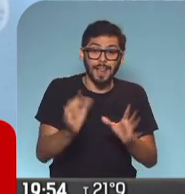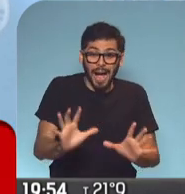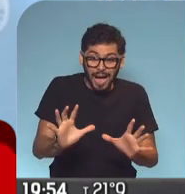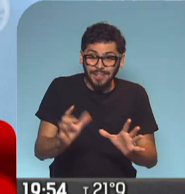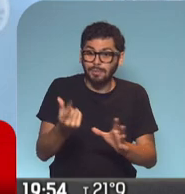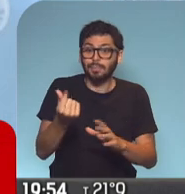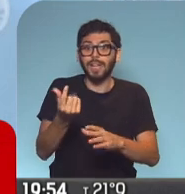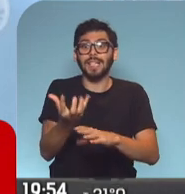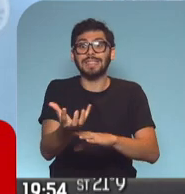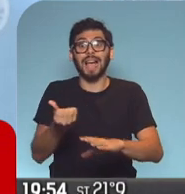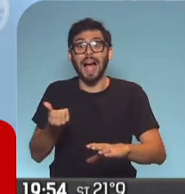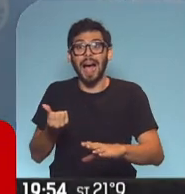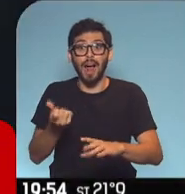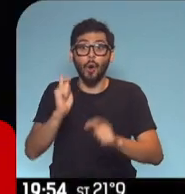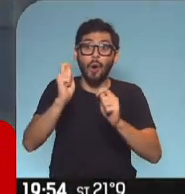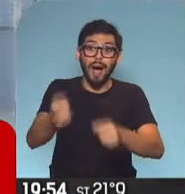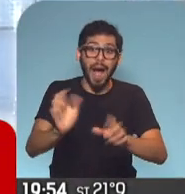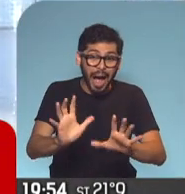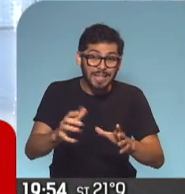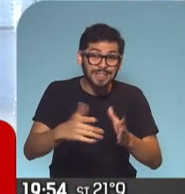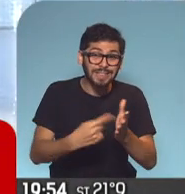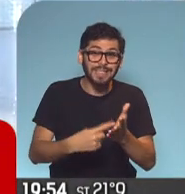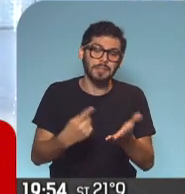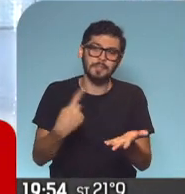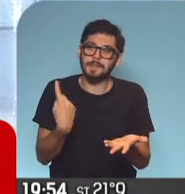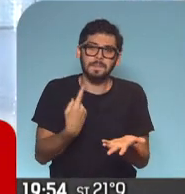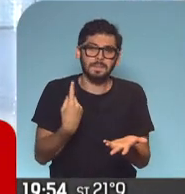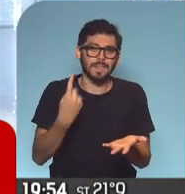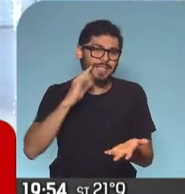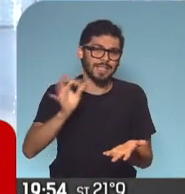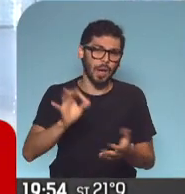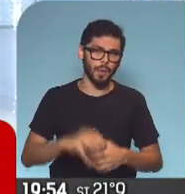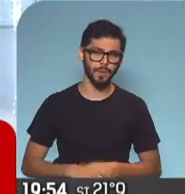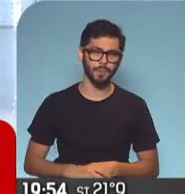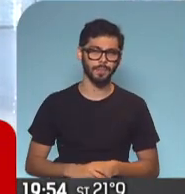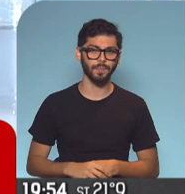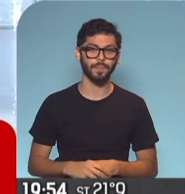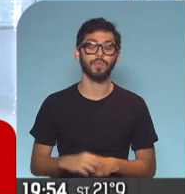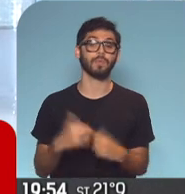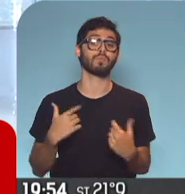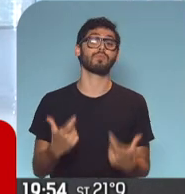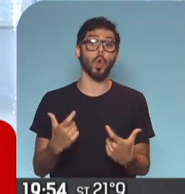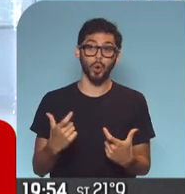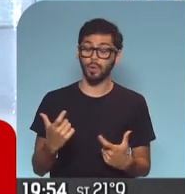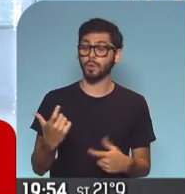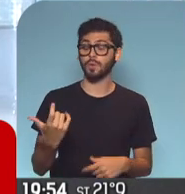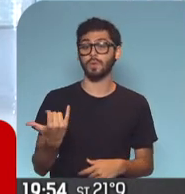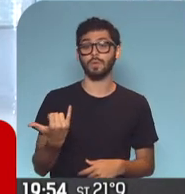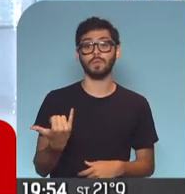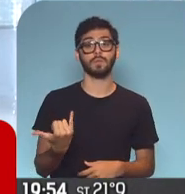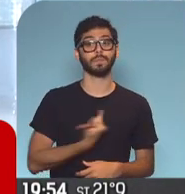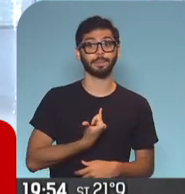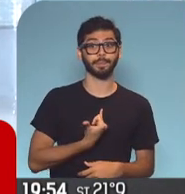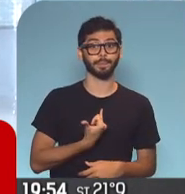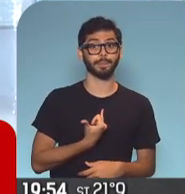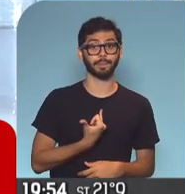estamos detallando en efectivo. Afortunadamente, fuimos advertidos de estos